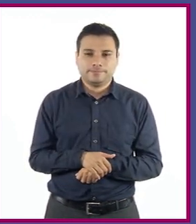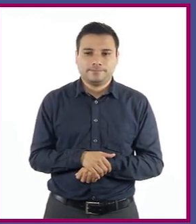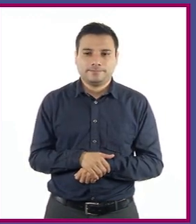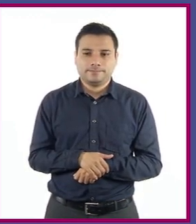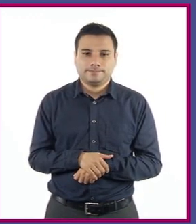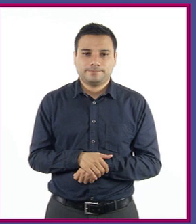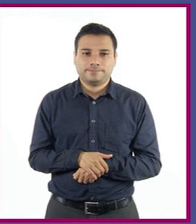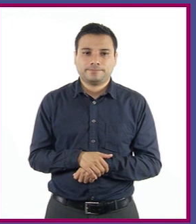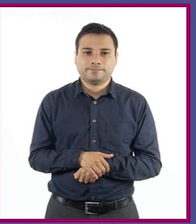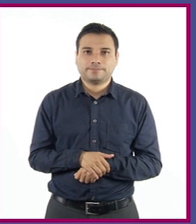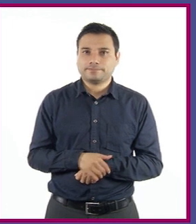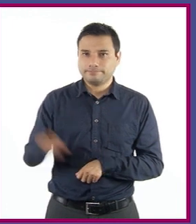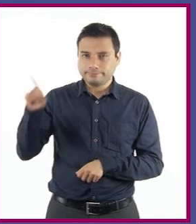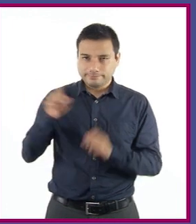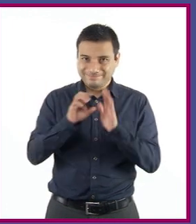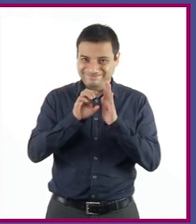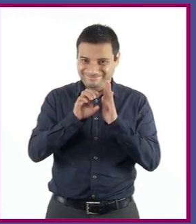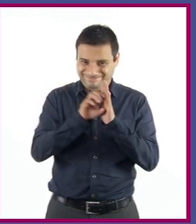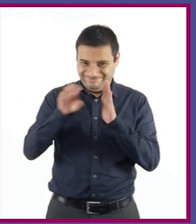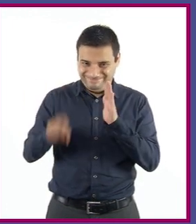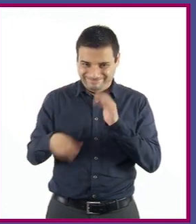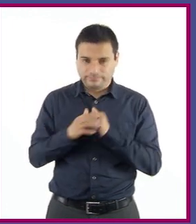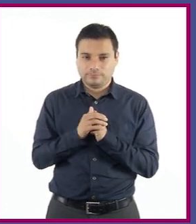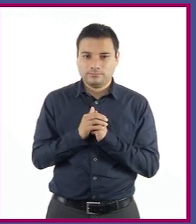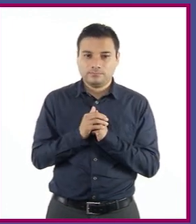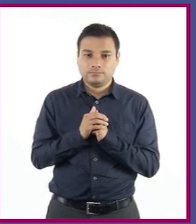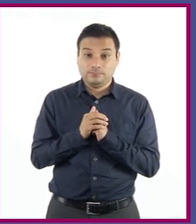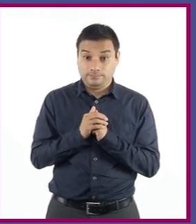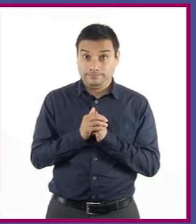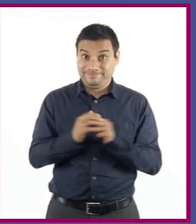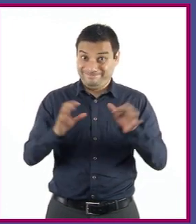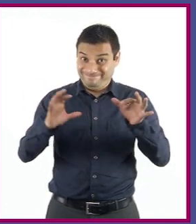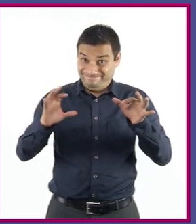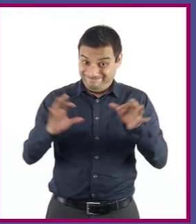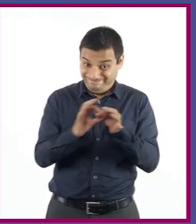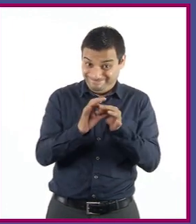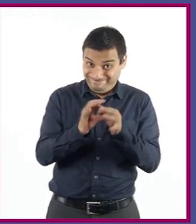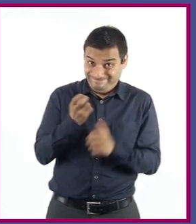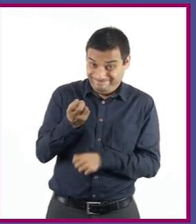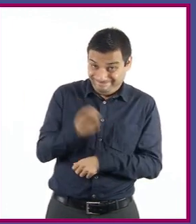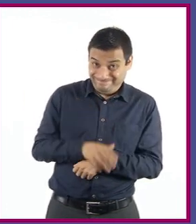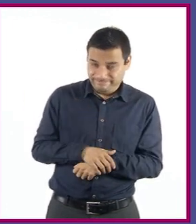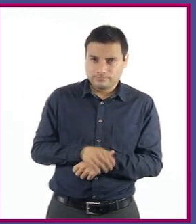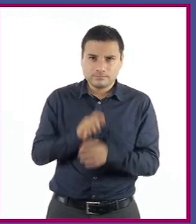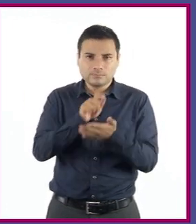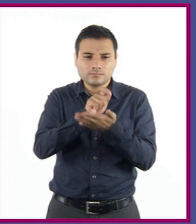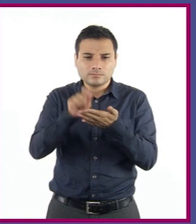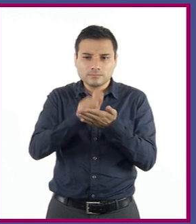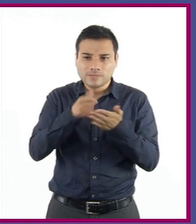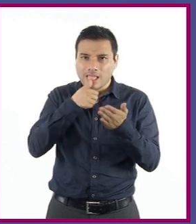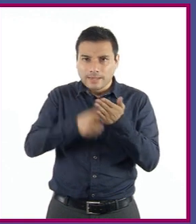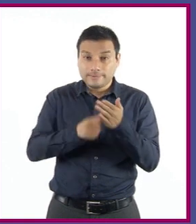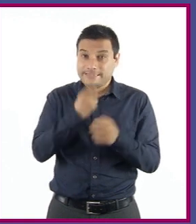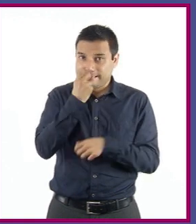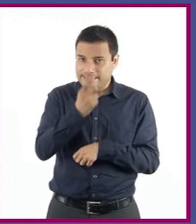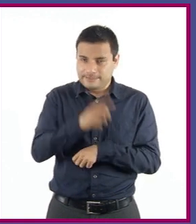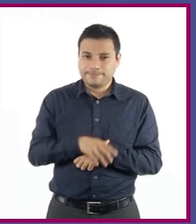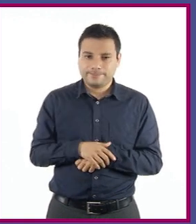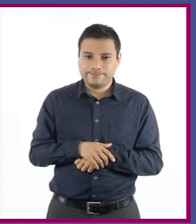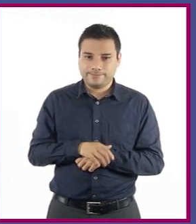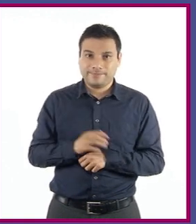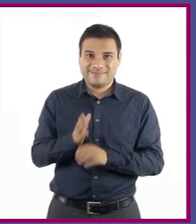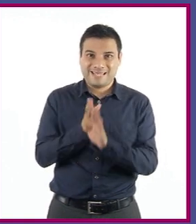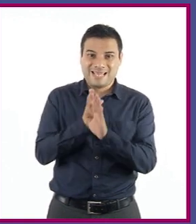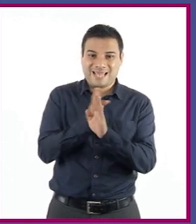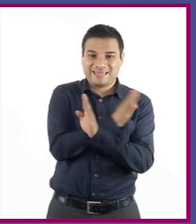En el ejemplo que vemos, con la frase en relación con, quien escribe la carta marca el paso del tema de